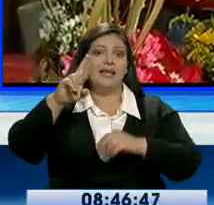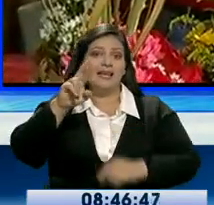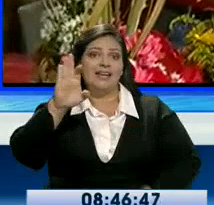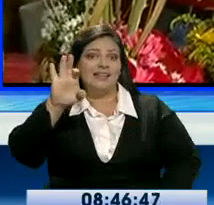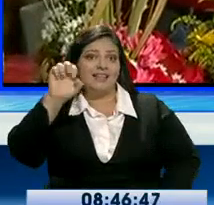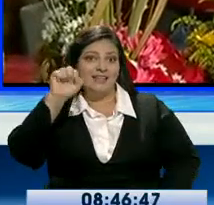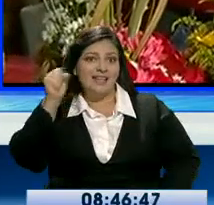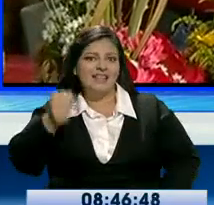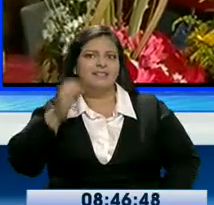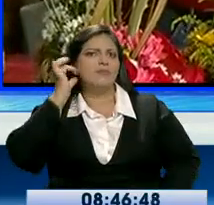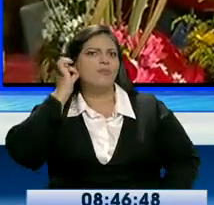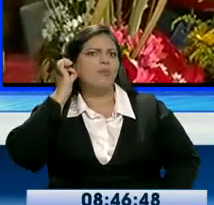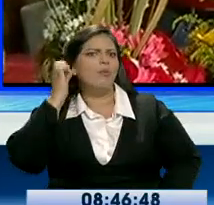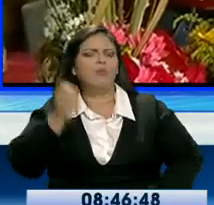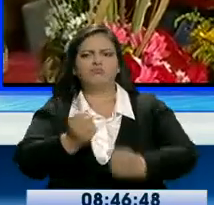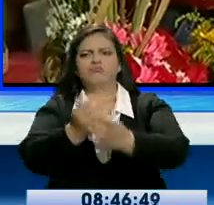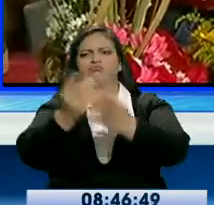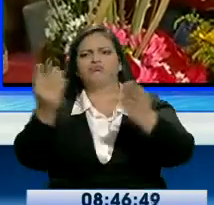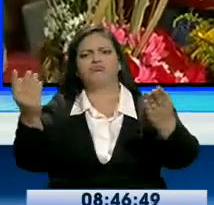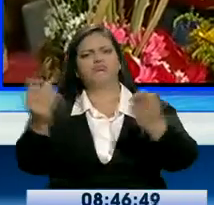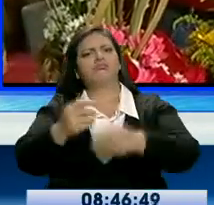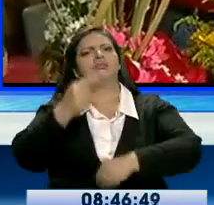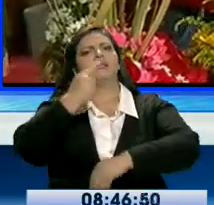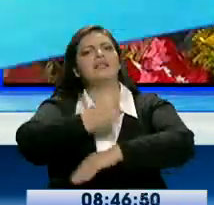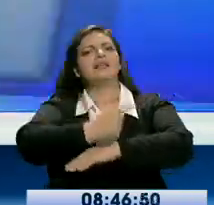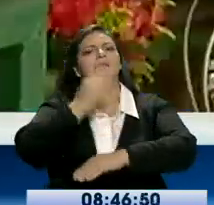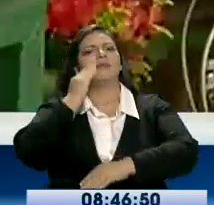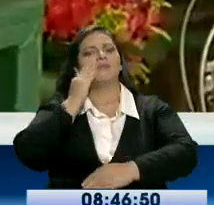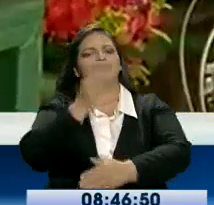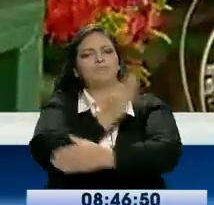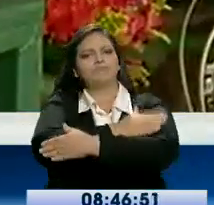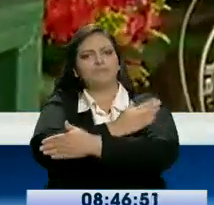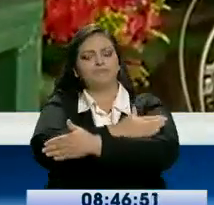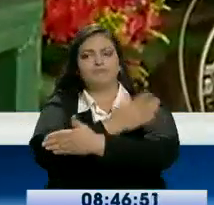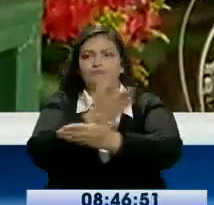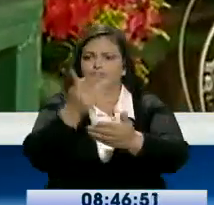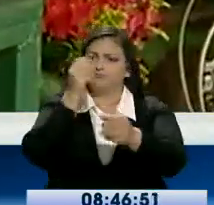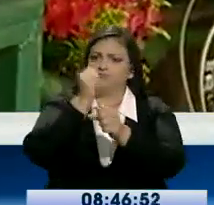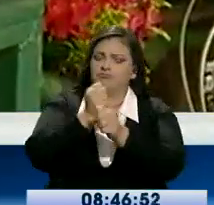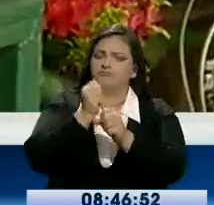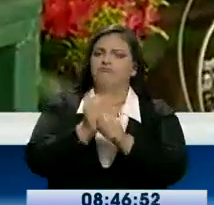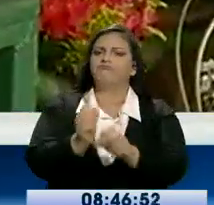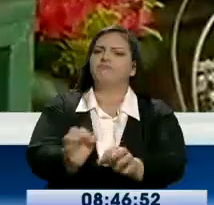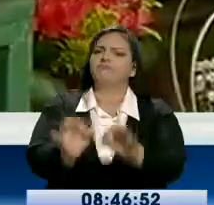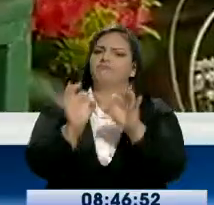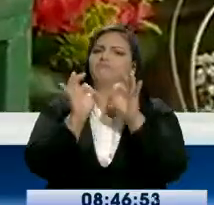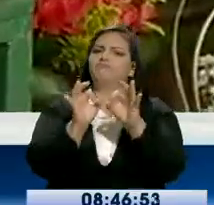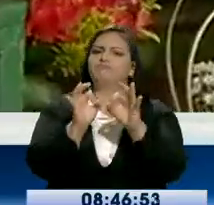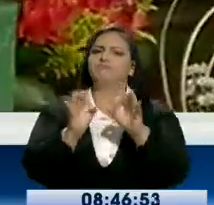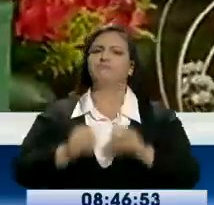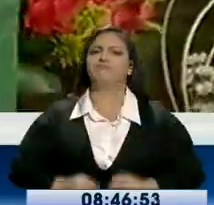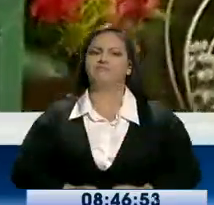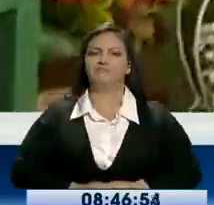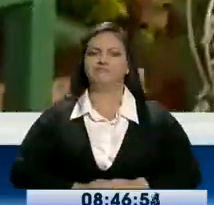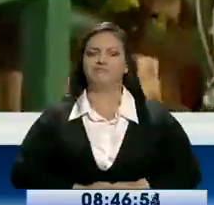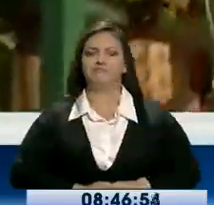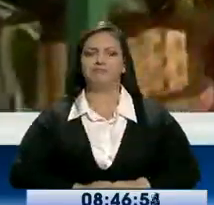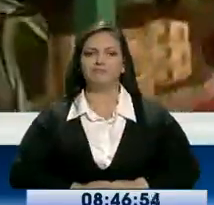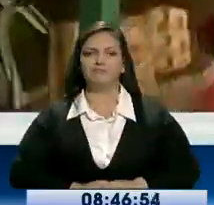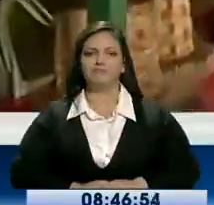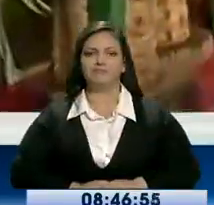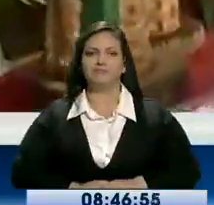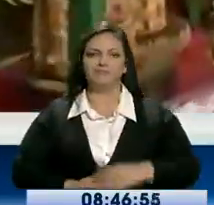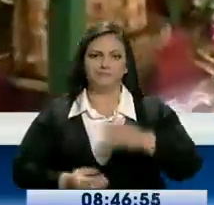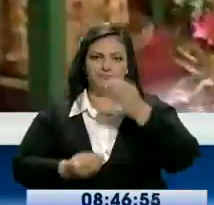un loable, un excelente trabajo, tanto en la empresa como en sus hogares. Les cuento, el movimiento, el comercio en